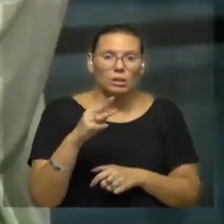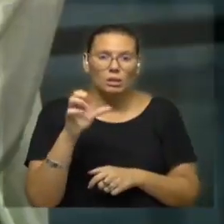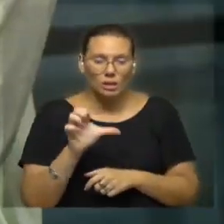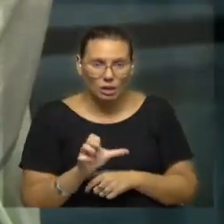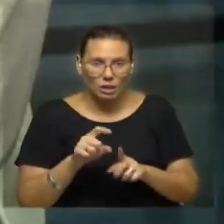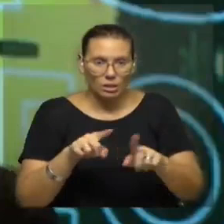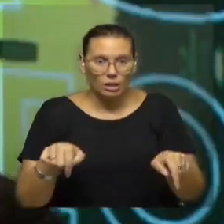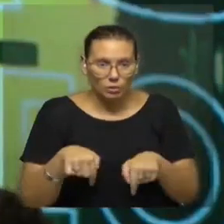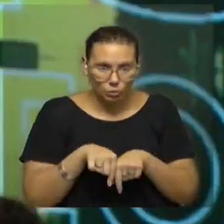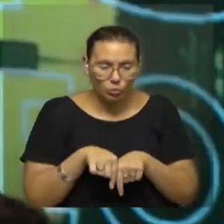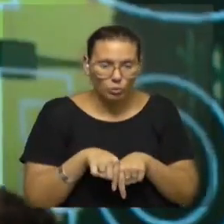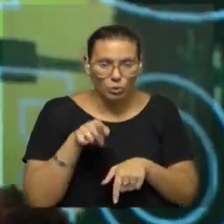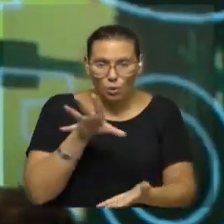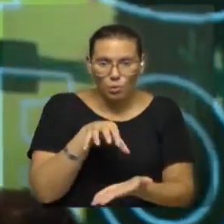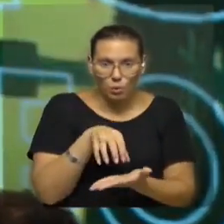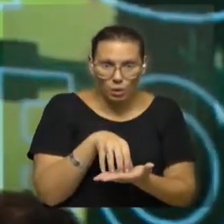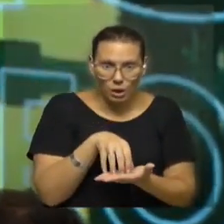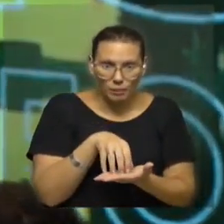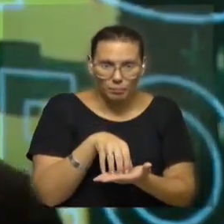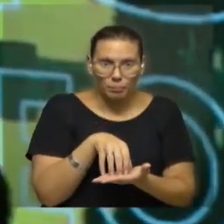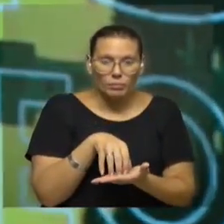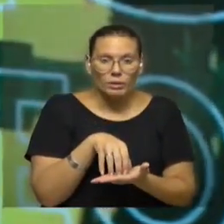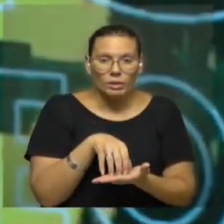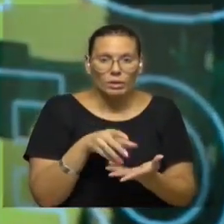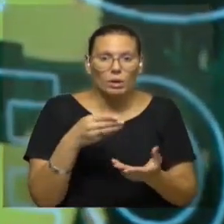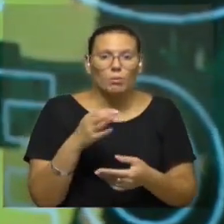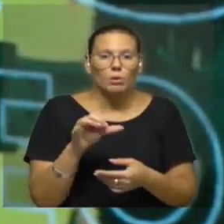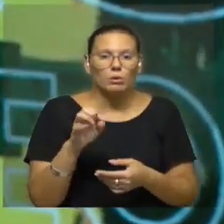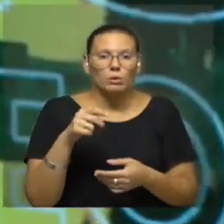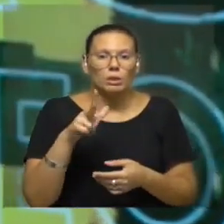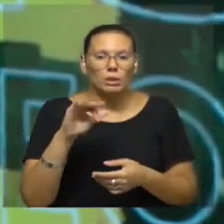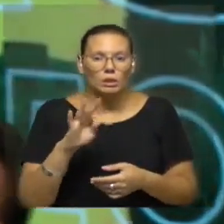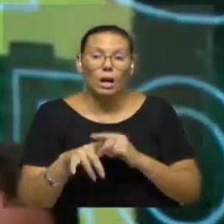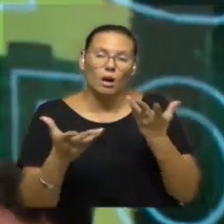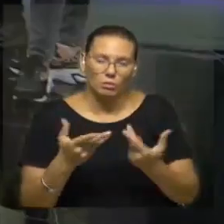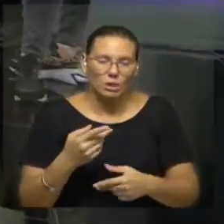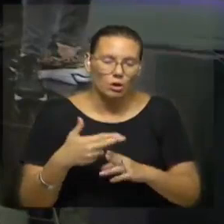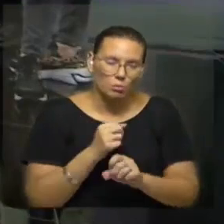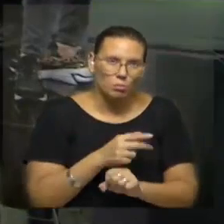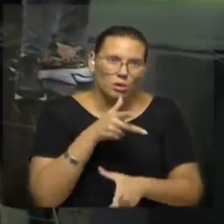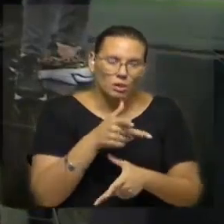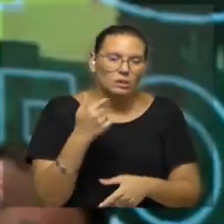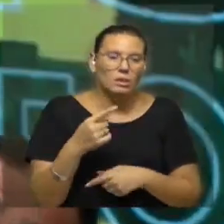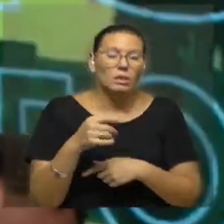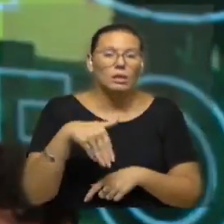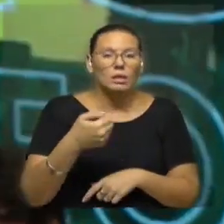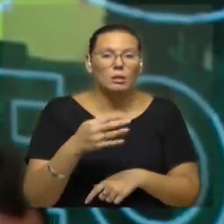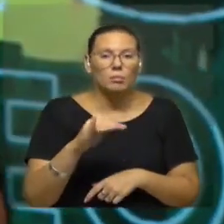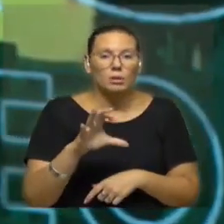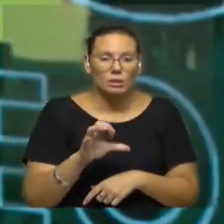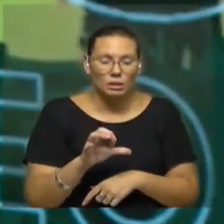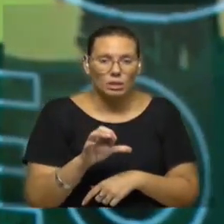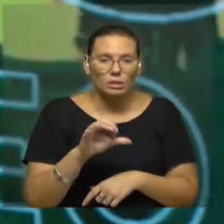estudio Black Flag. Voy a nuestro hits, que ahora me salió el nombre después de varios tiempos. Y Matías y Juan Toc,